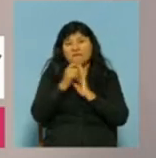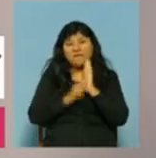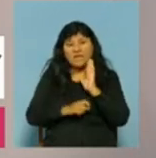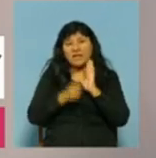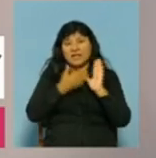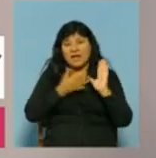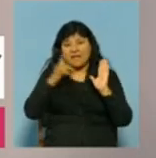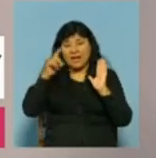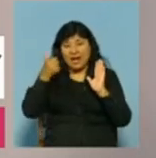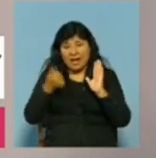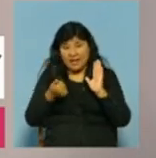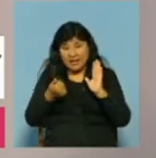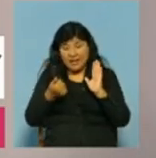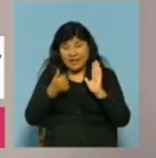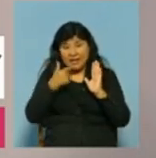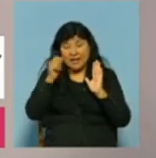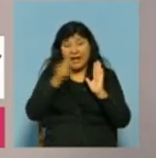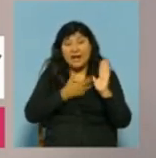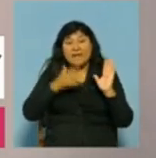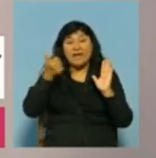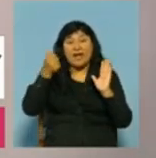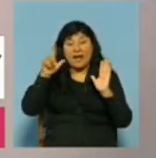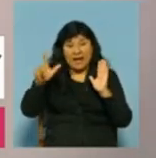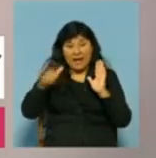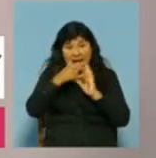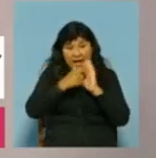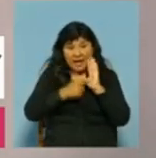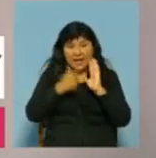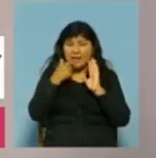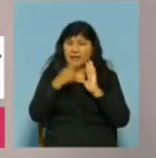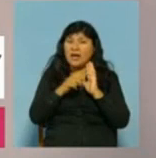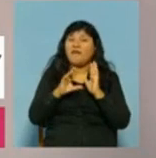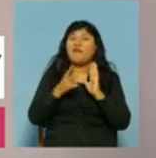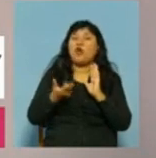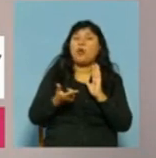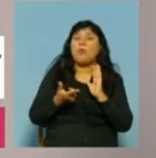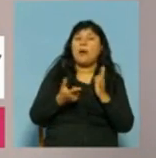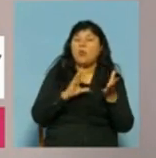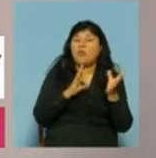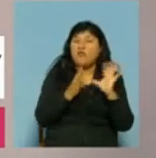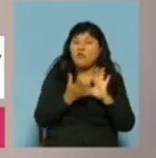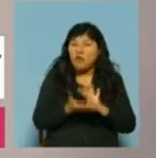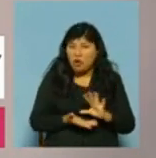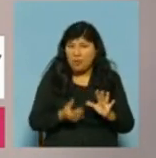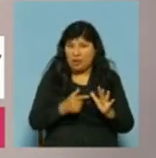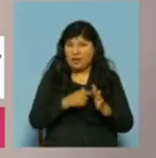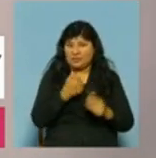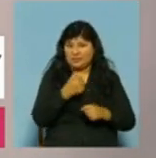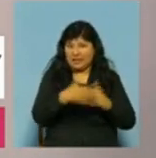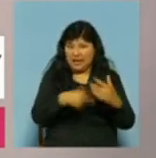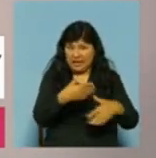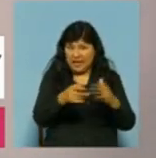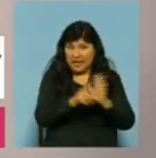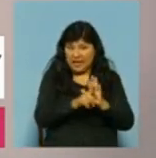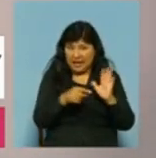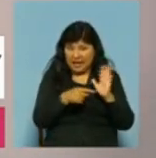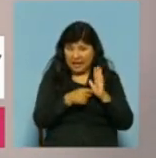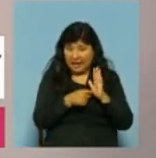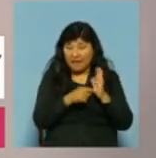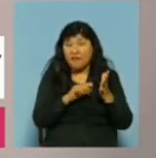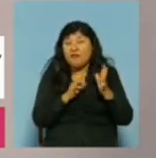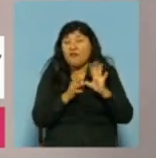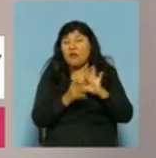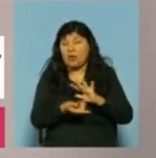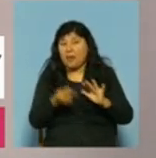una norma que es este en los protocolos de aborto ahora la corte suprema de justicia no puede dictar normas